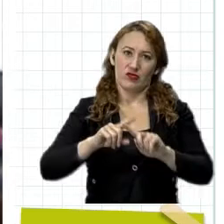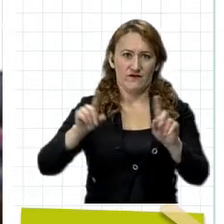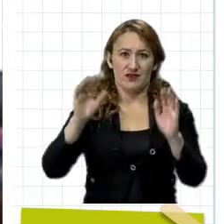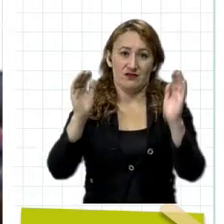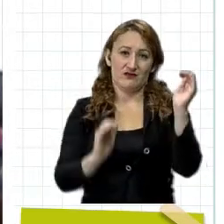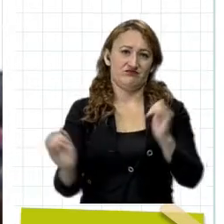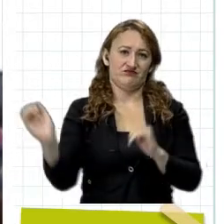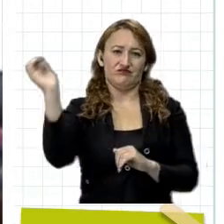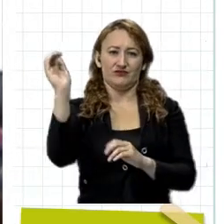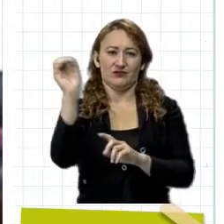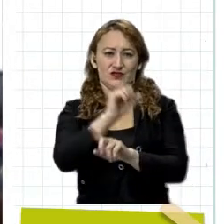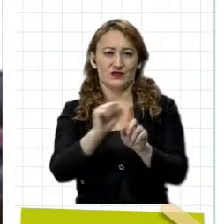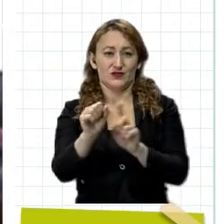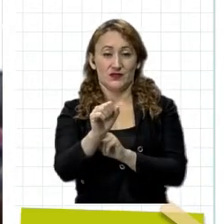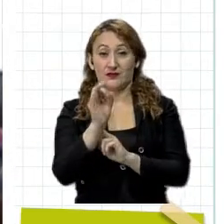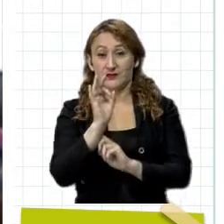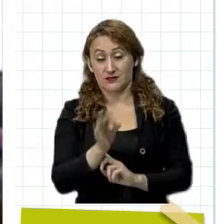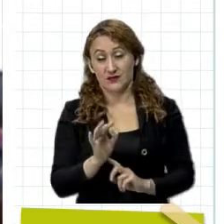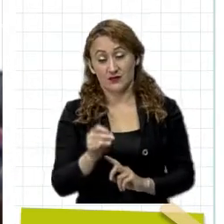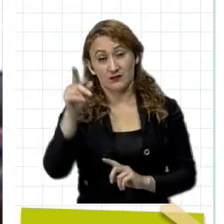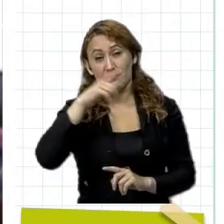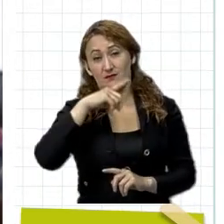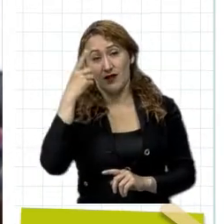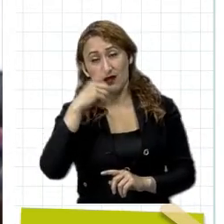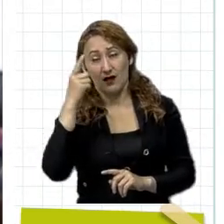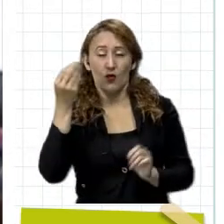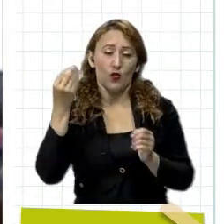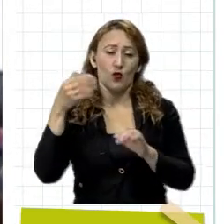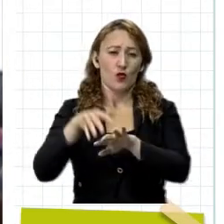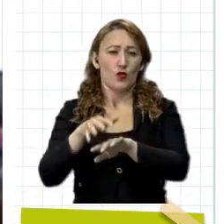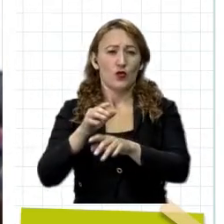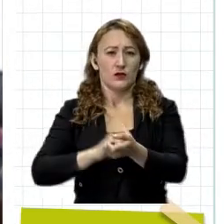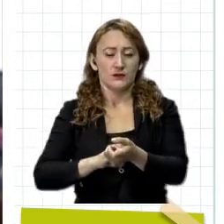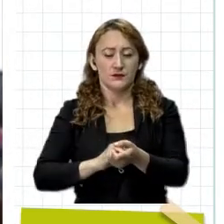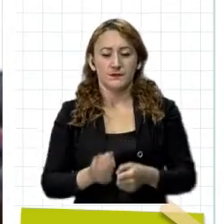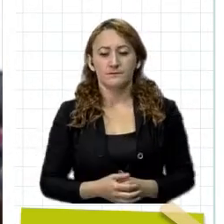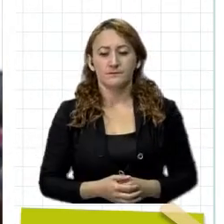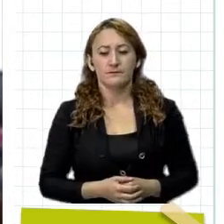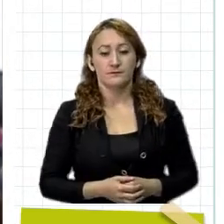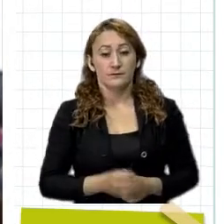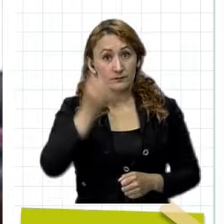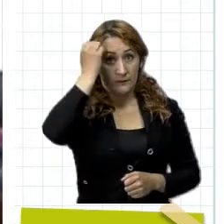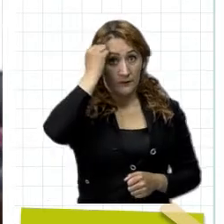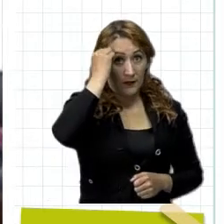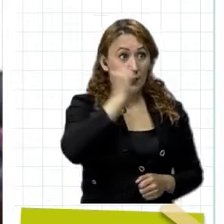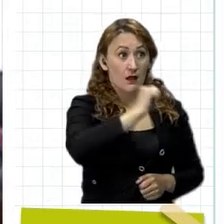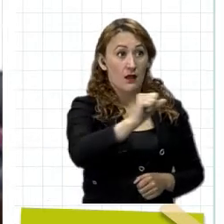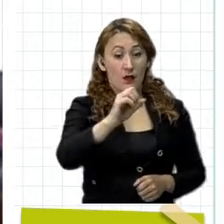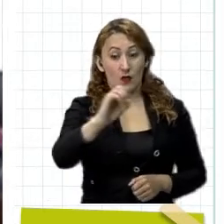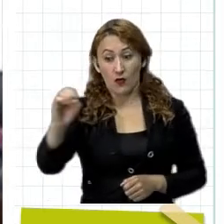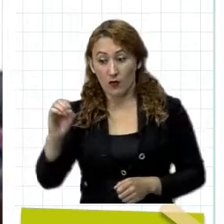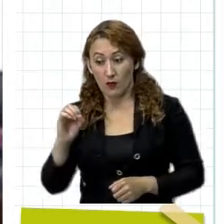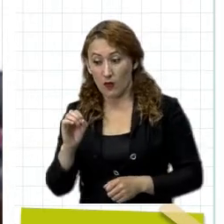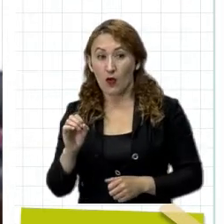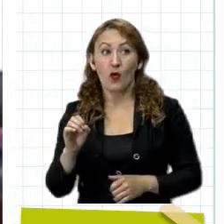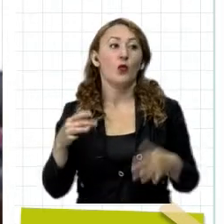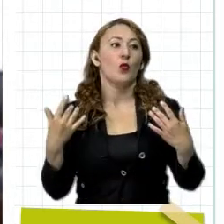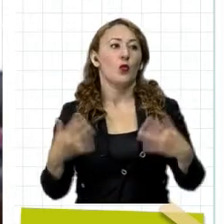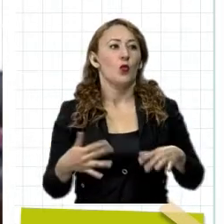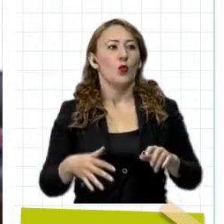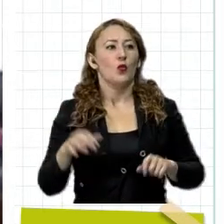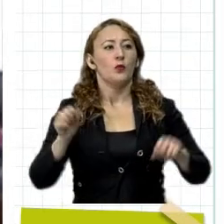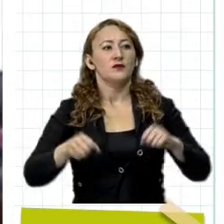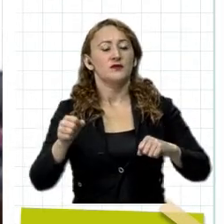todos los casos, era blanca o mestiza. Ser maestras y maestros les brindó la posibilidad de escapar a